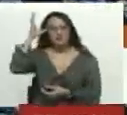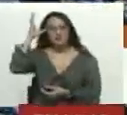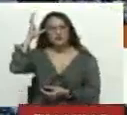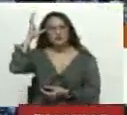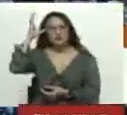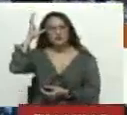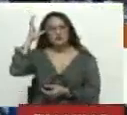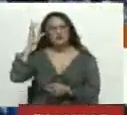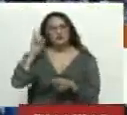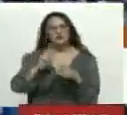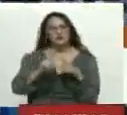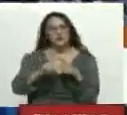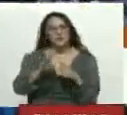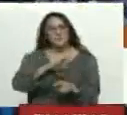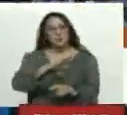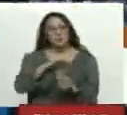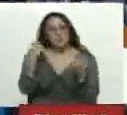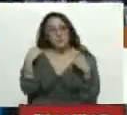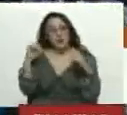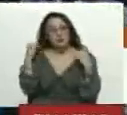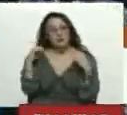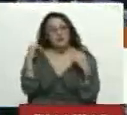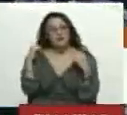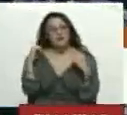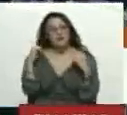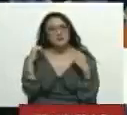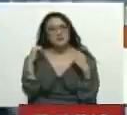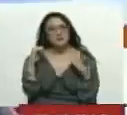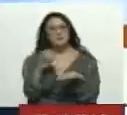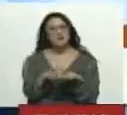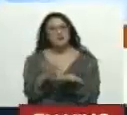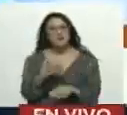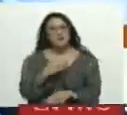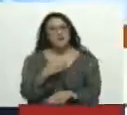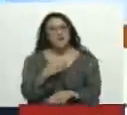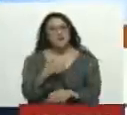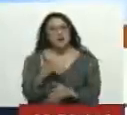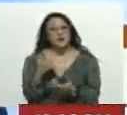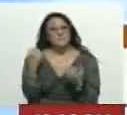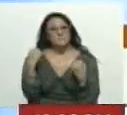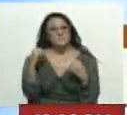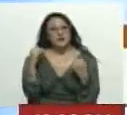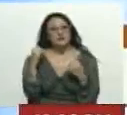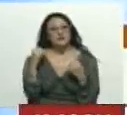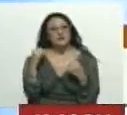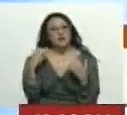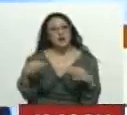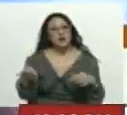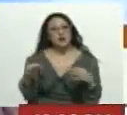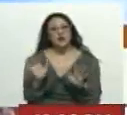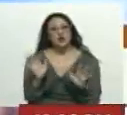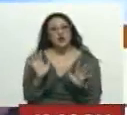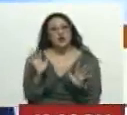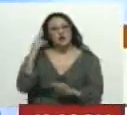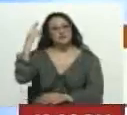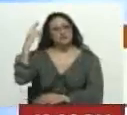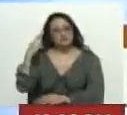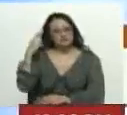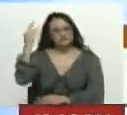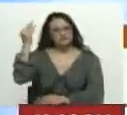a nuestras propias prácticas y es por ello que que no puede ser una practicidad por una practicidad sino es la reflexión